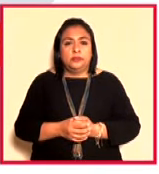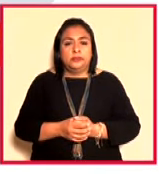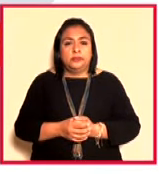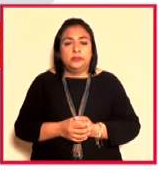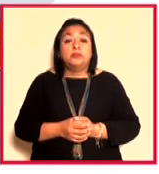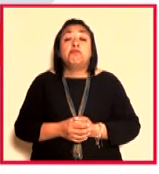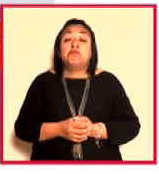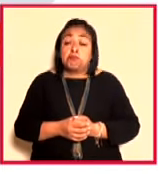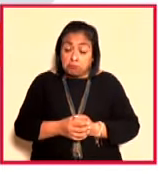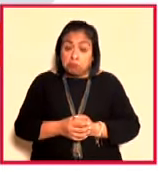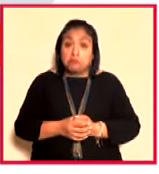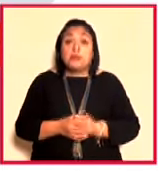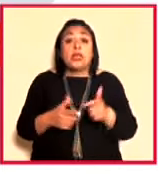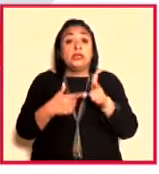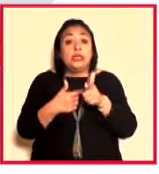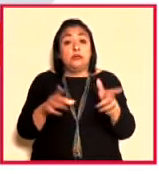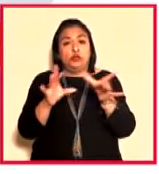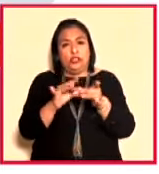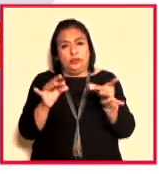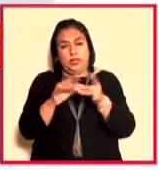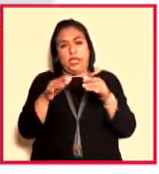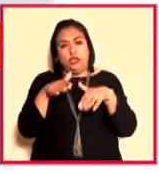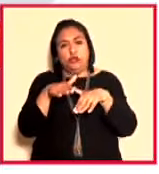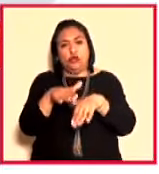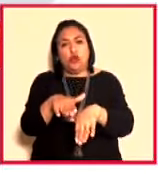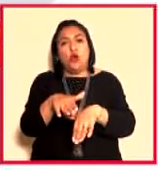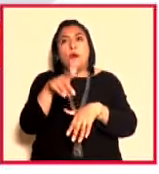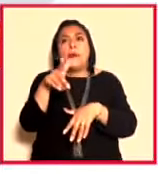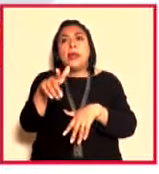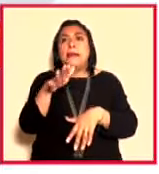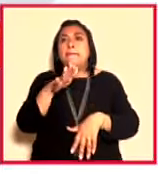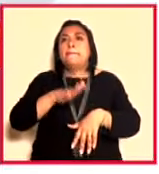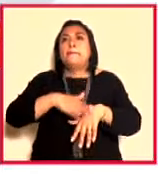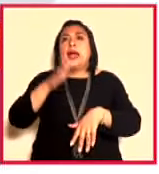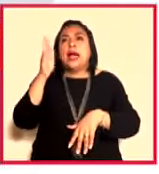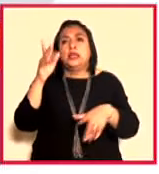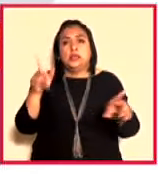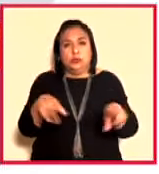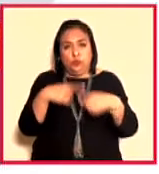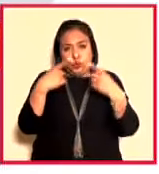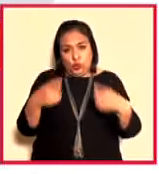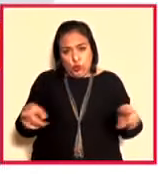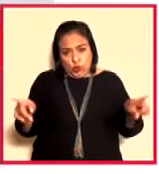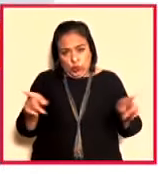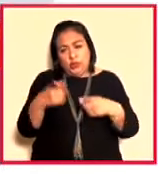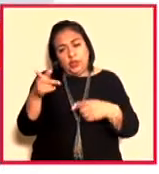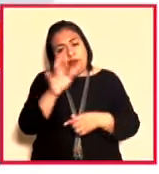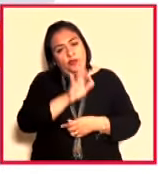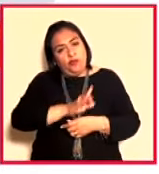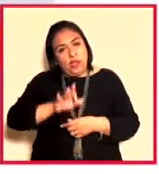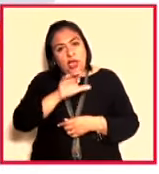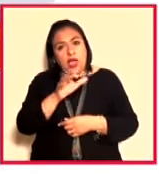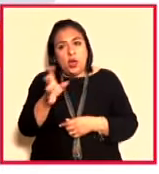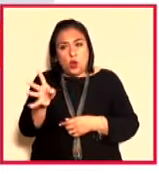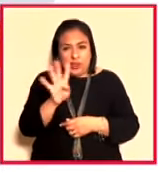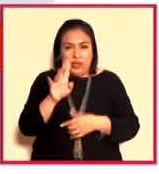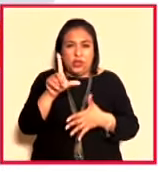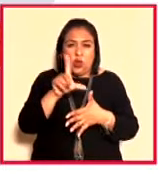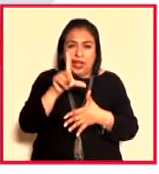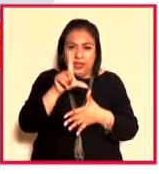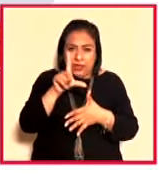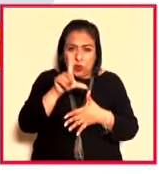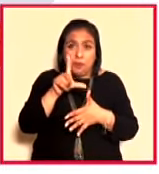Bueno, pues vamos a seguir platicando acerca de más música. Por supuesto, una felicitación al Cuarteto Latinoamericano por